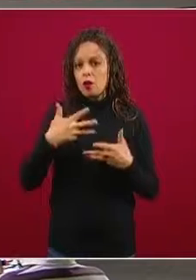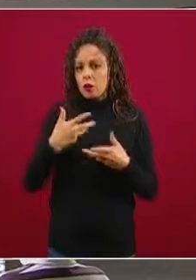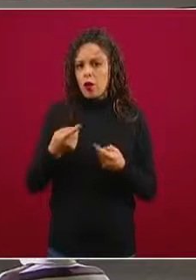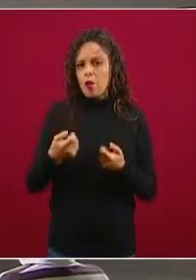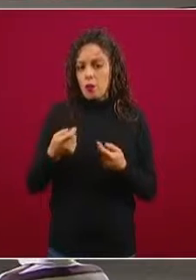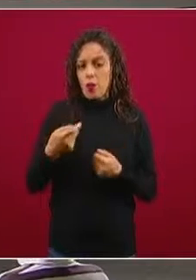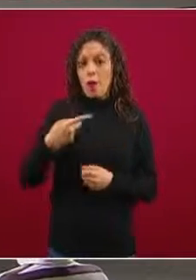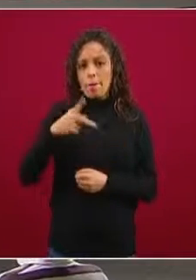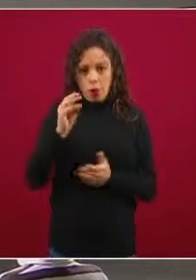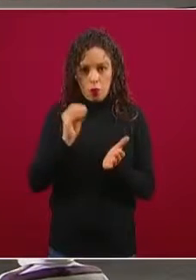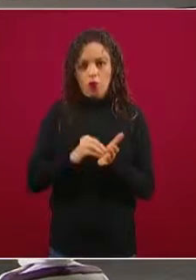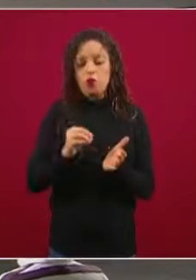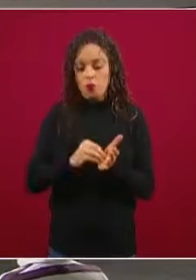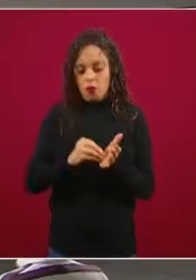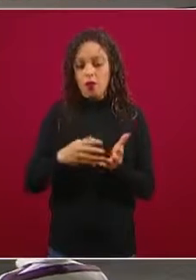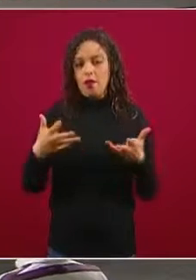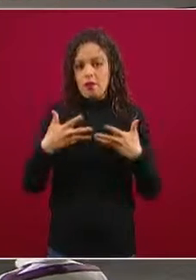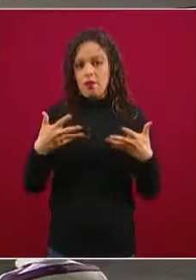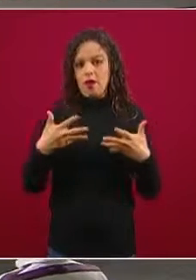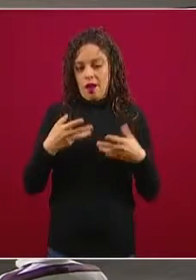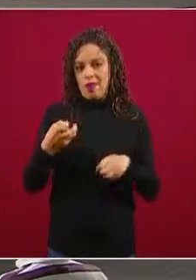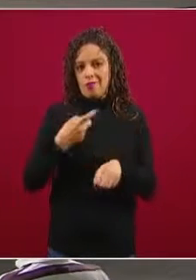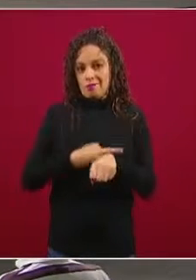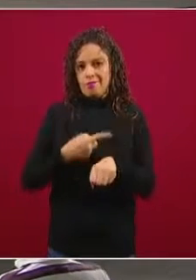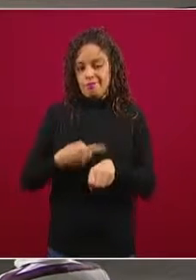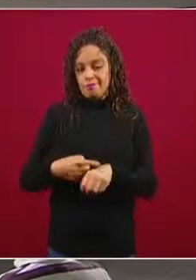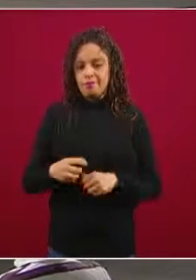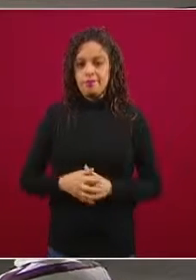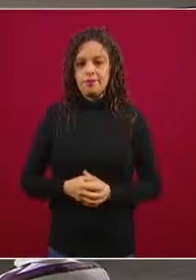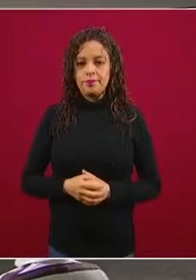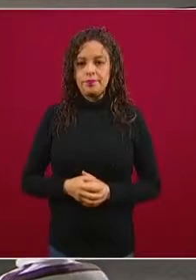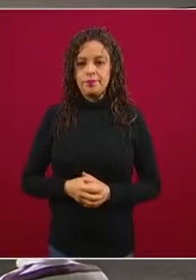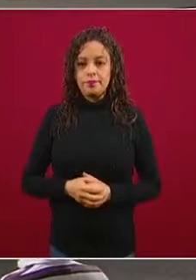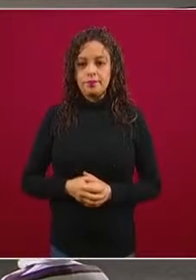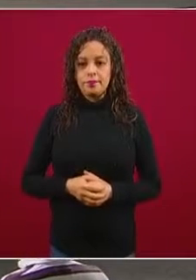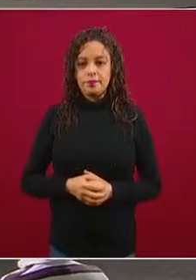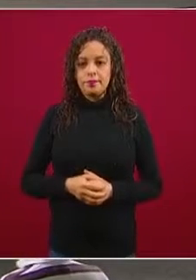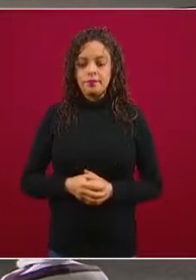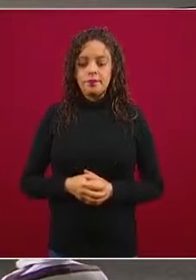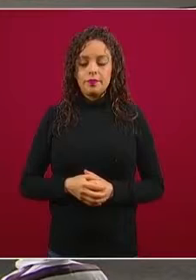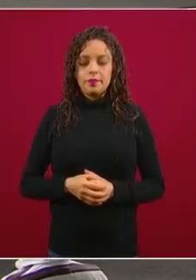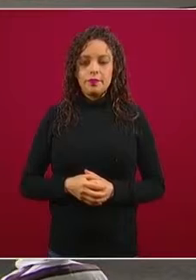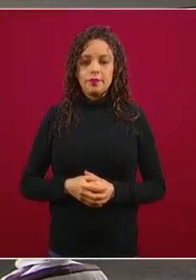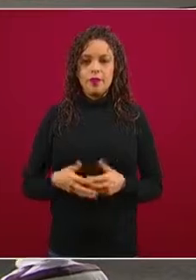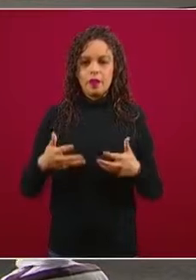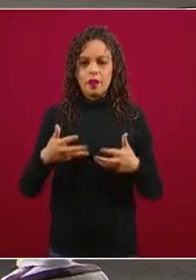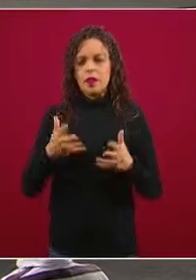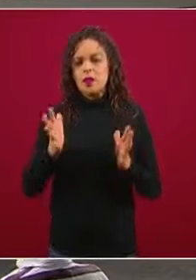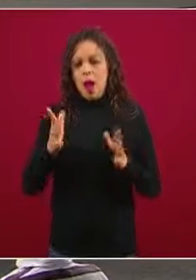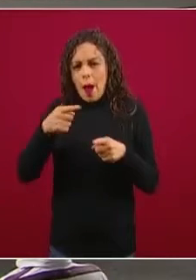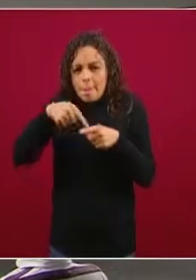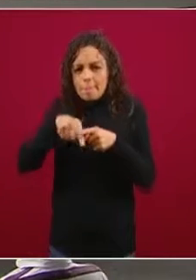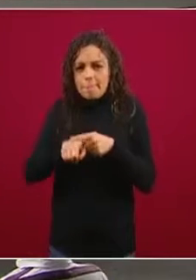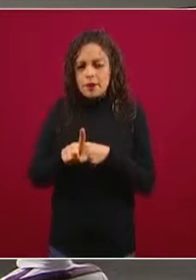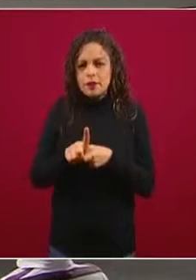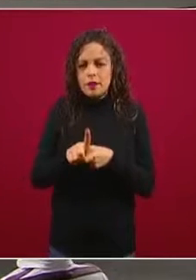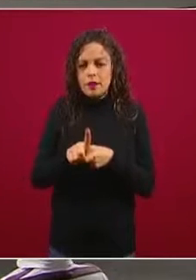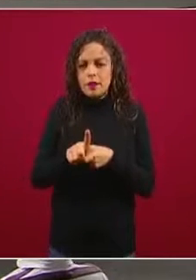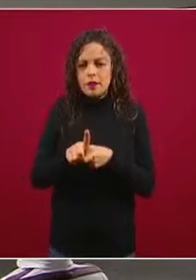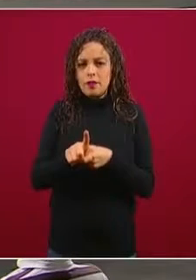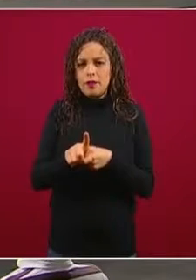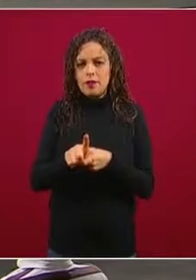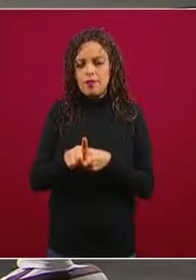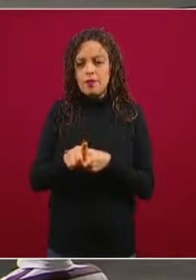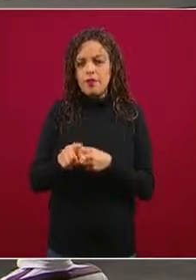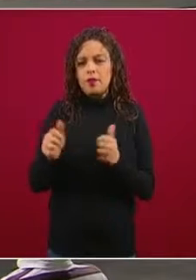pero todavía tenemos paludismo. Hemos iniciado ya una colaboración con la